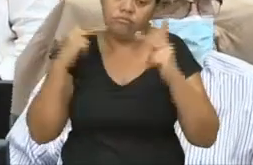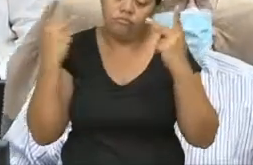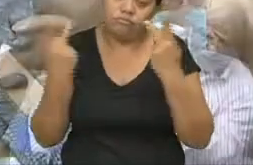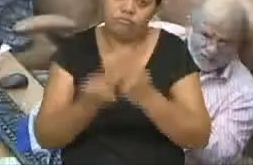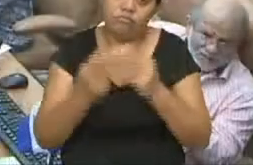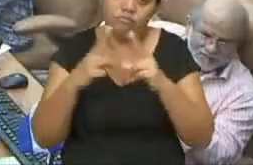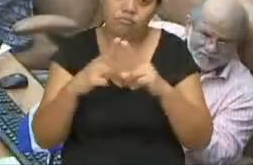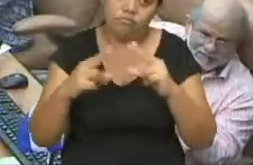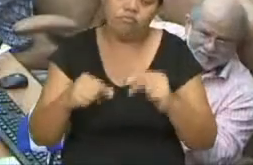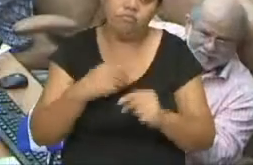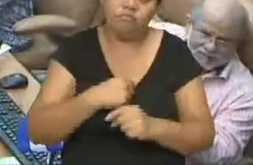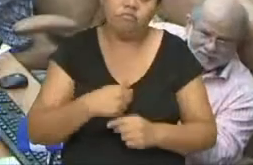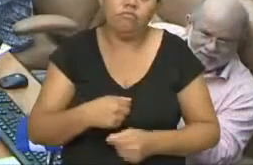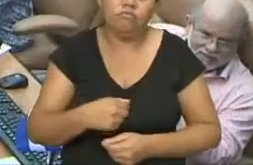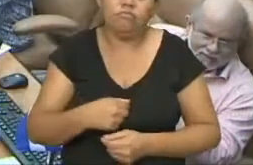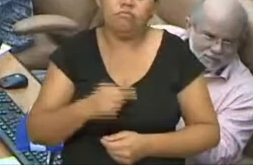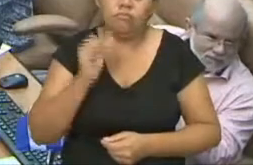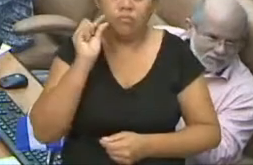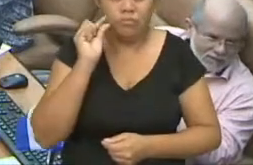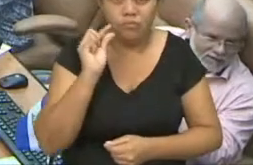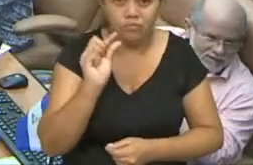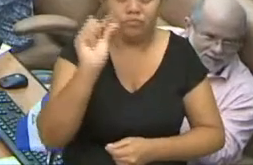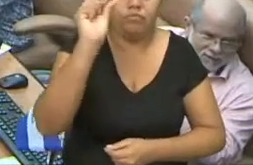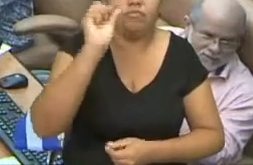nicaragüenses, que